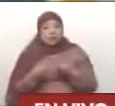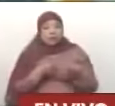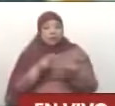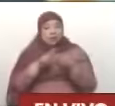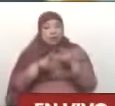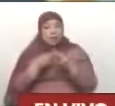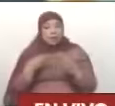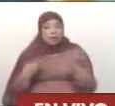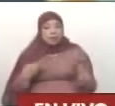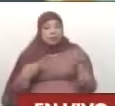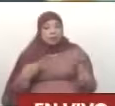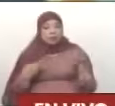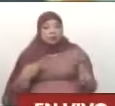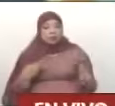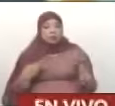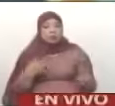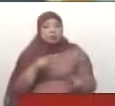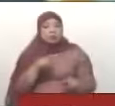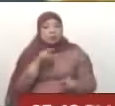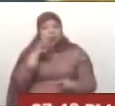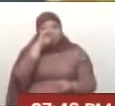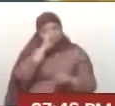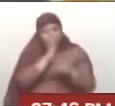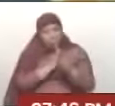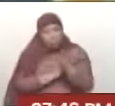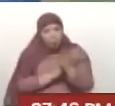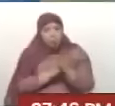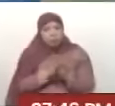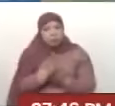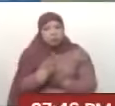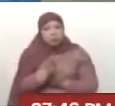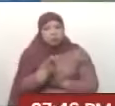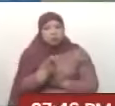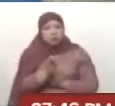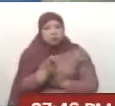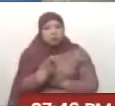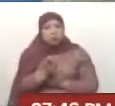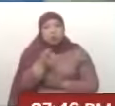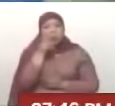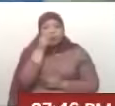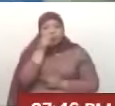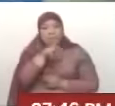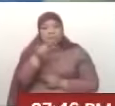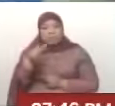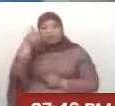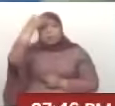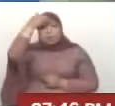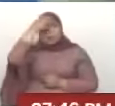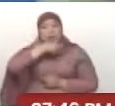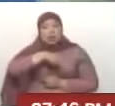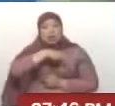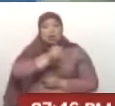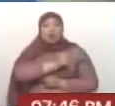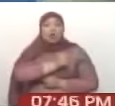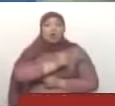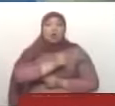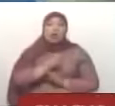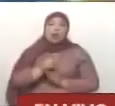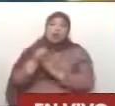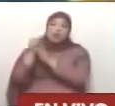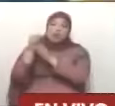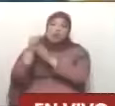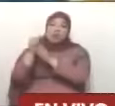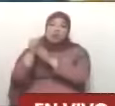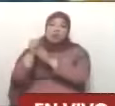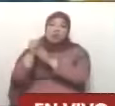paz. Y hay que tener humildad. Fíjate que el Papa, que es una de las grandes personalidades del mundo, uno de los grandes líderes